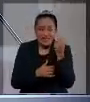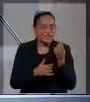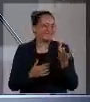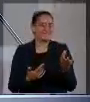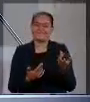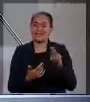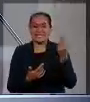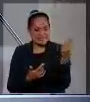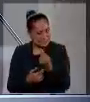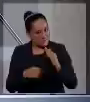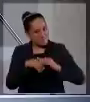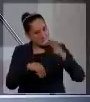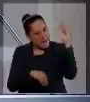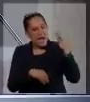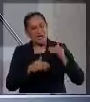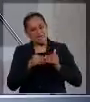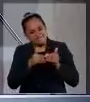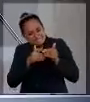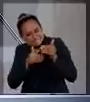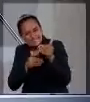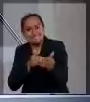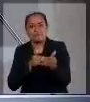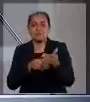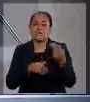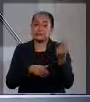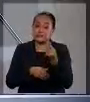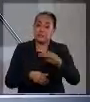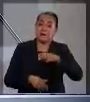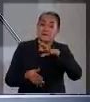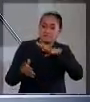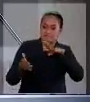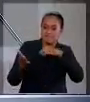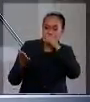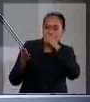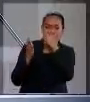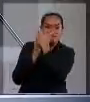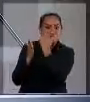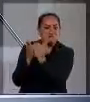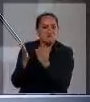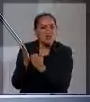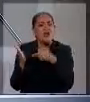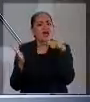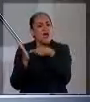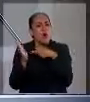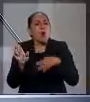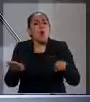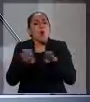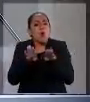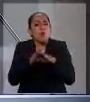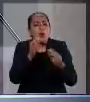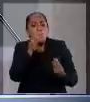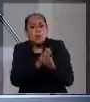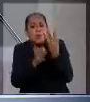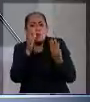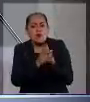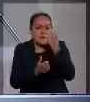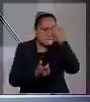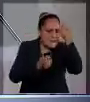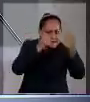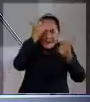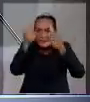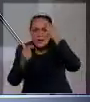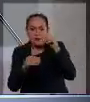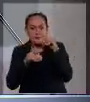Necesitamos avanzar. Tengo aquí unos datos en el Índice Global de Innovación, por ejemplo,